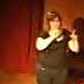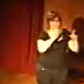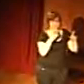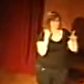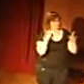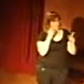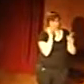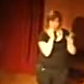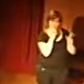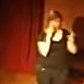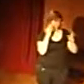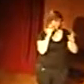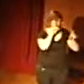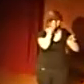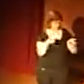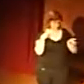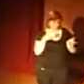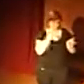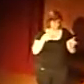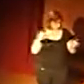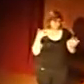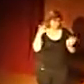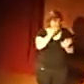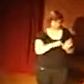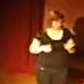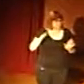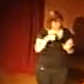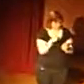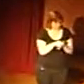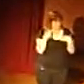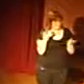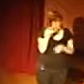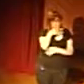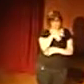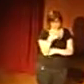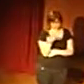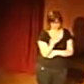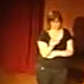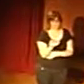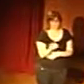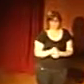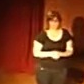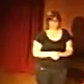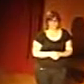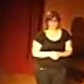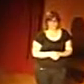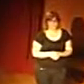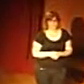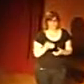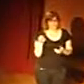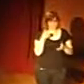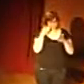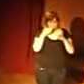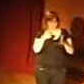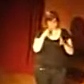y yo no voy a insistir en en nada que pueda ser redundante solamente en en en en fijarnos